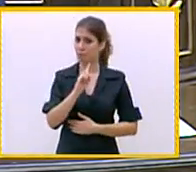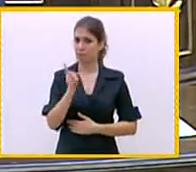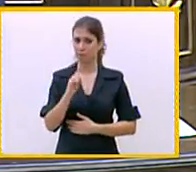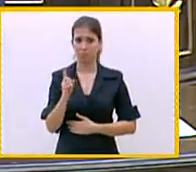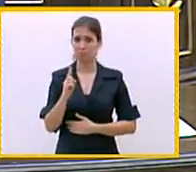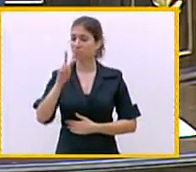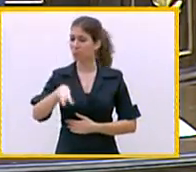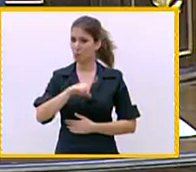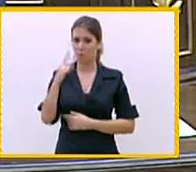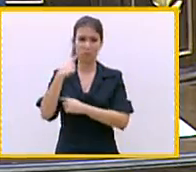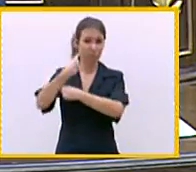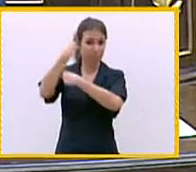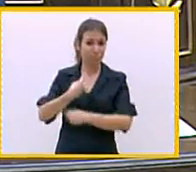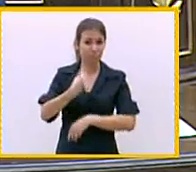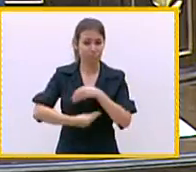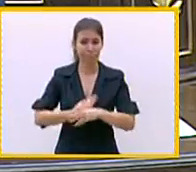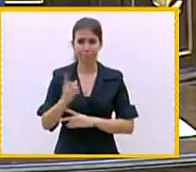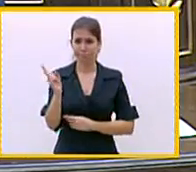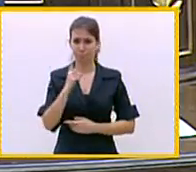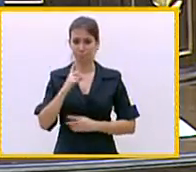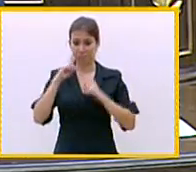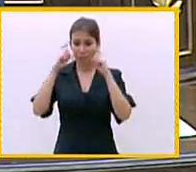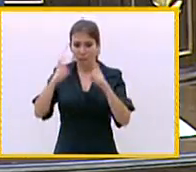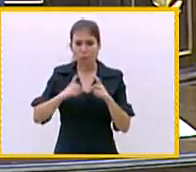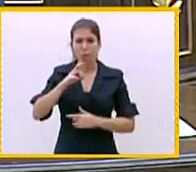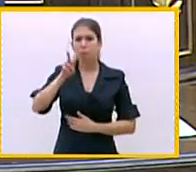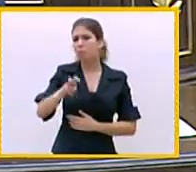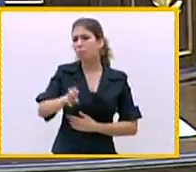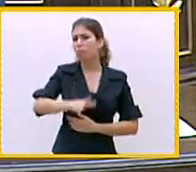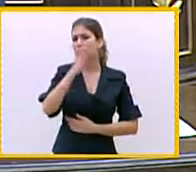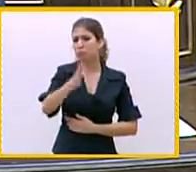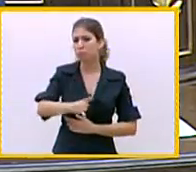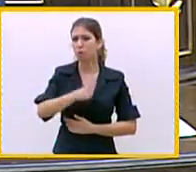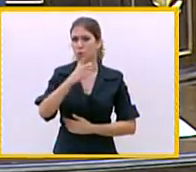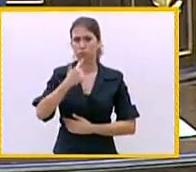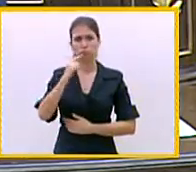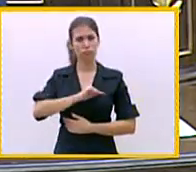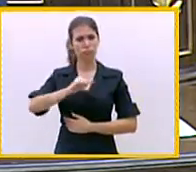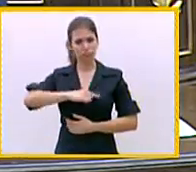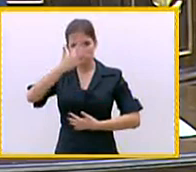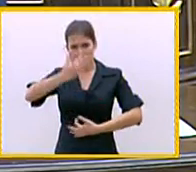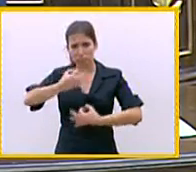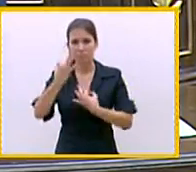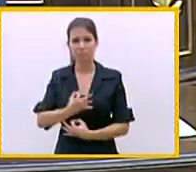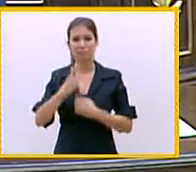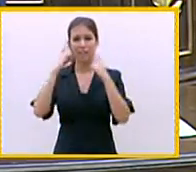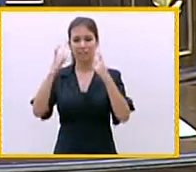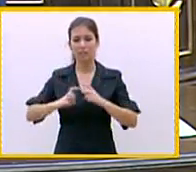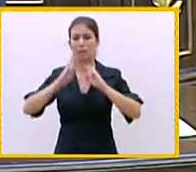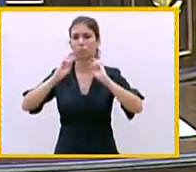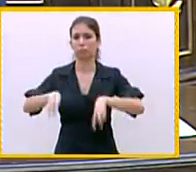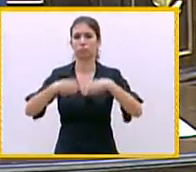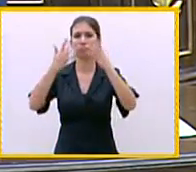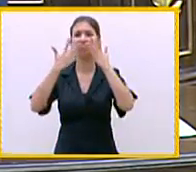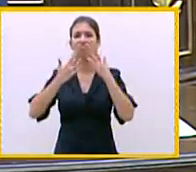así. Si este esfuerzo tiene sentido y lo tiene plenamente, es para poder renovar en